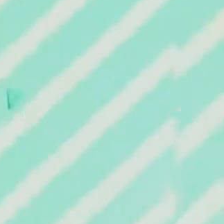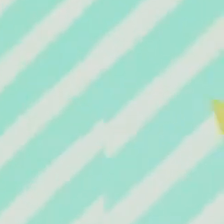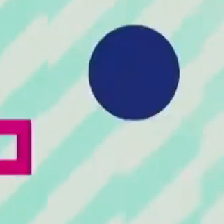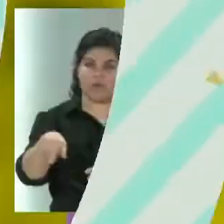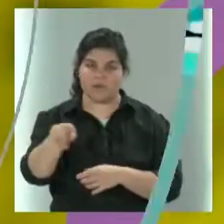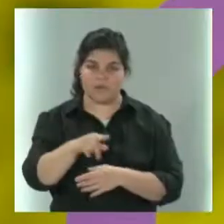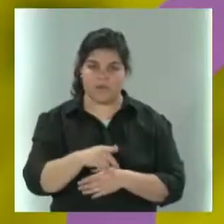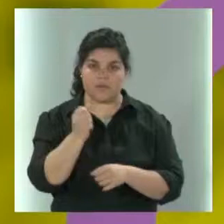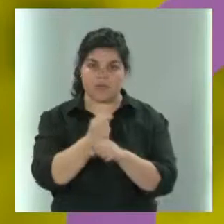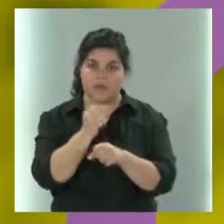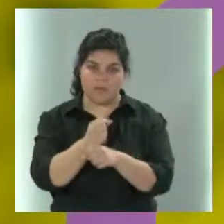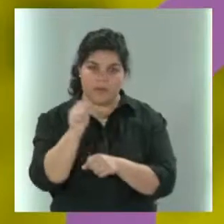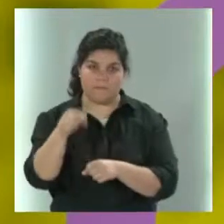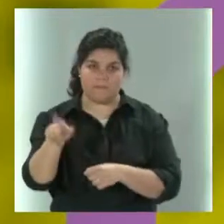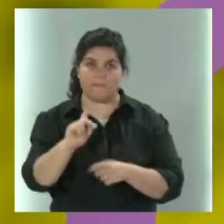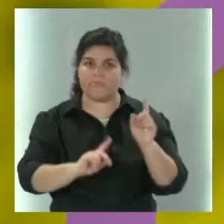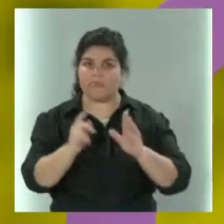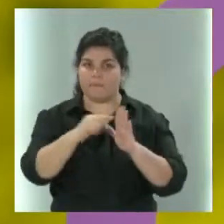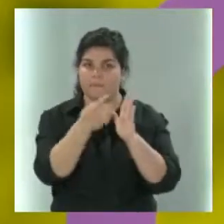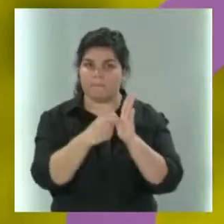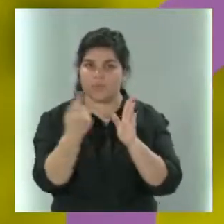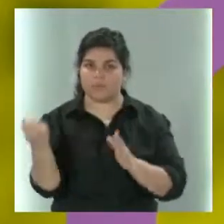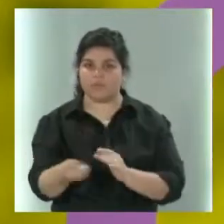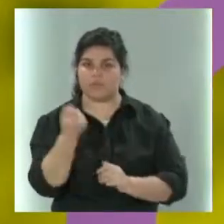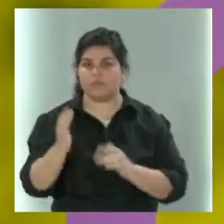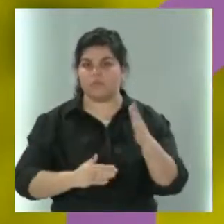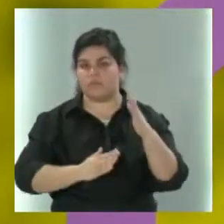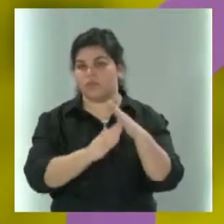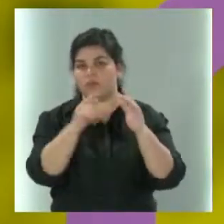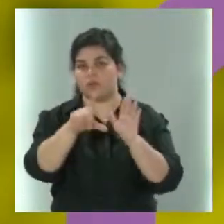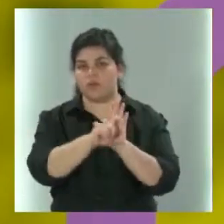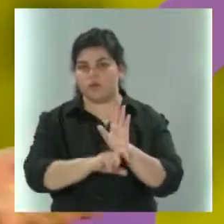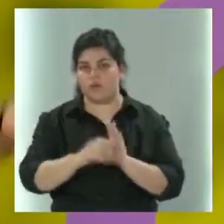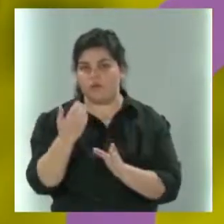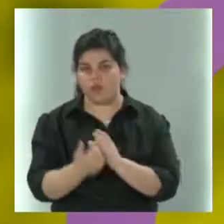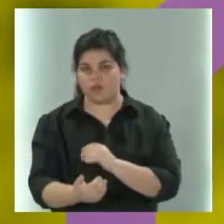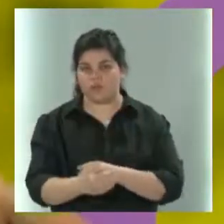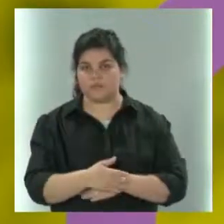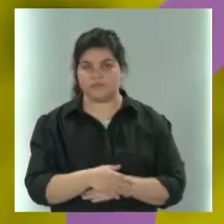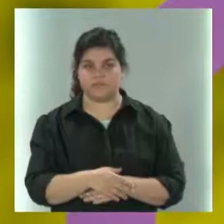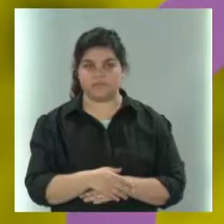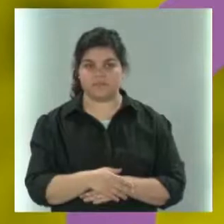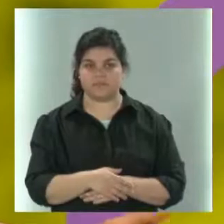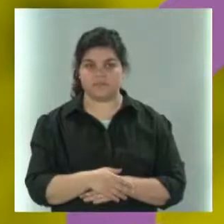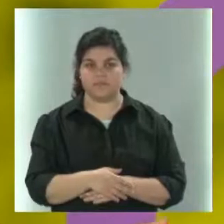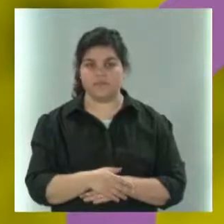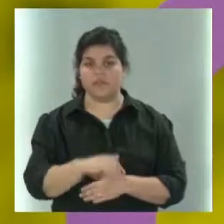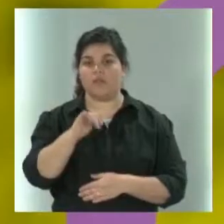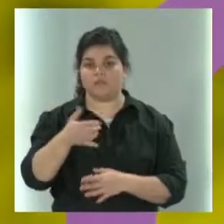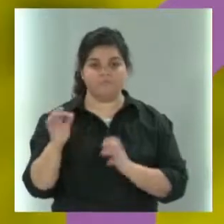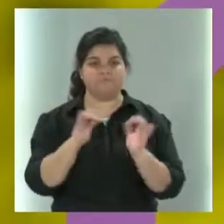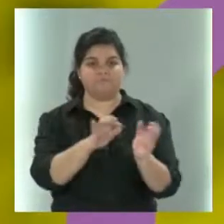ahí algunos de los puntos más controversiales, si se quieren, en relación a este nuevo Código de Faltas. Para ya ir ahora sí al debate con